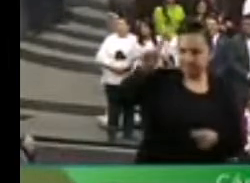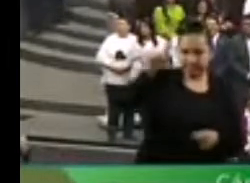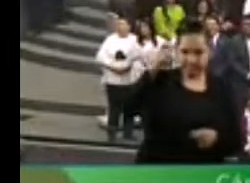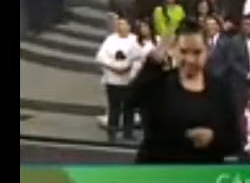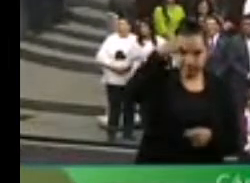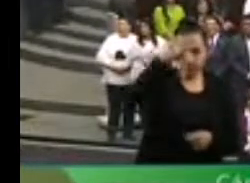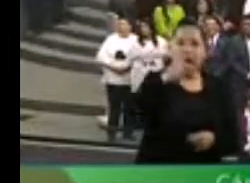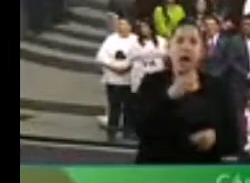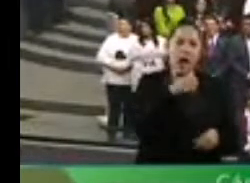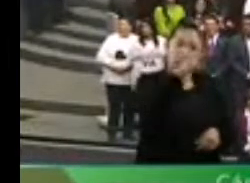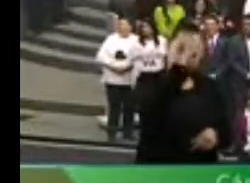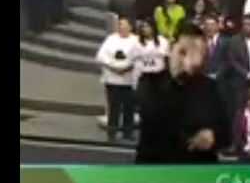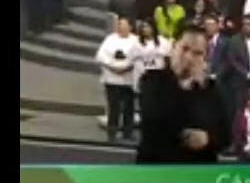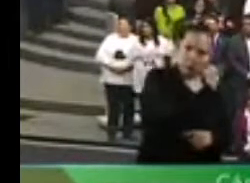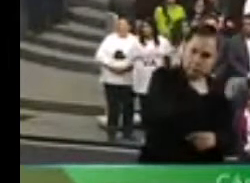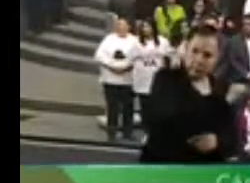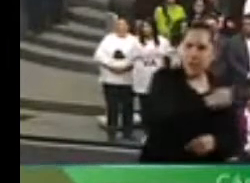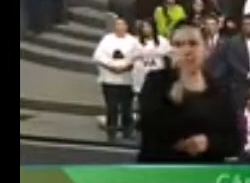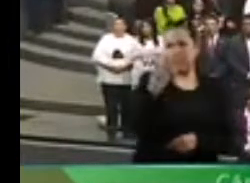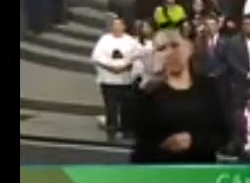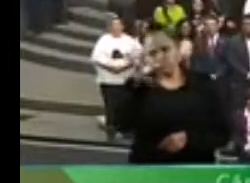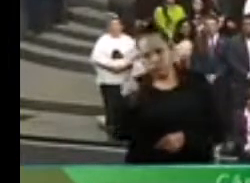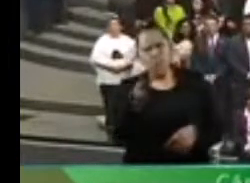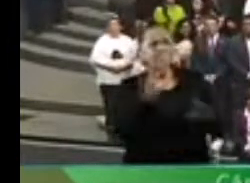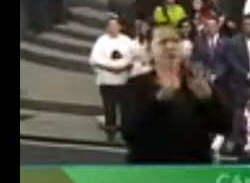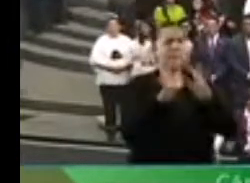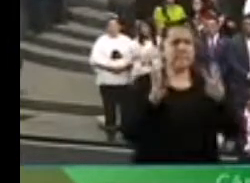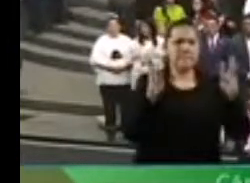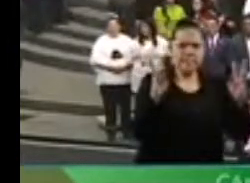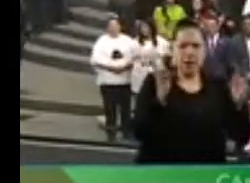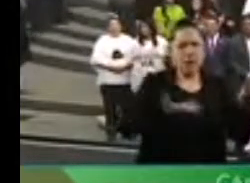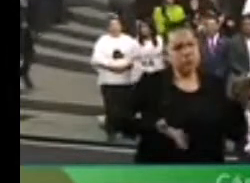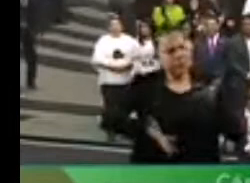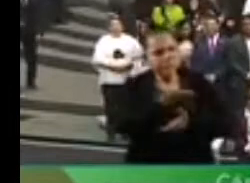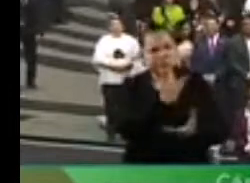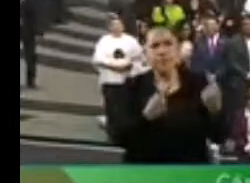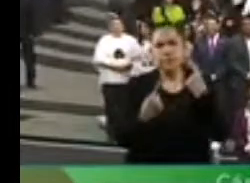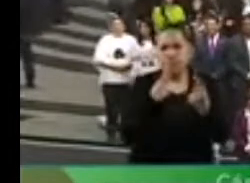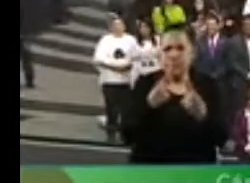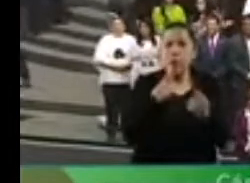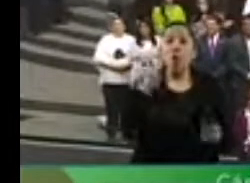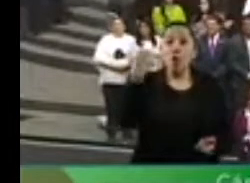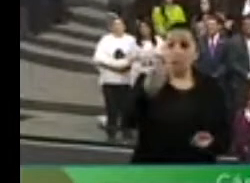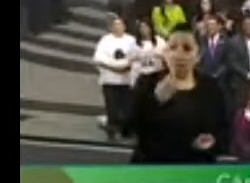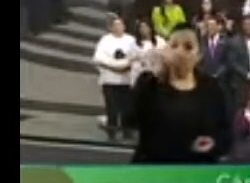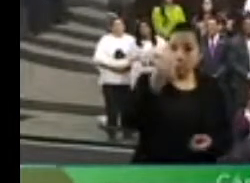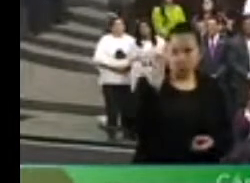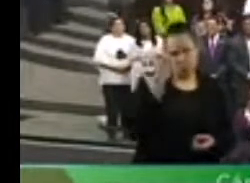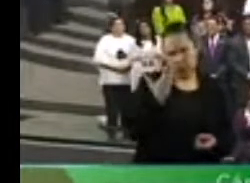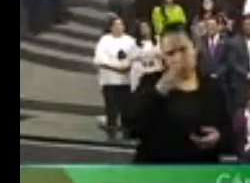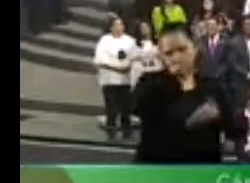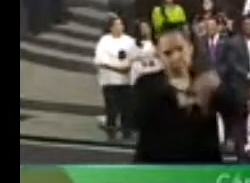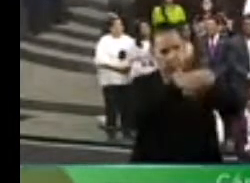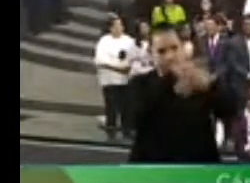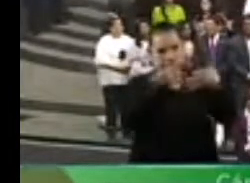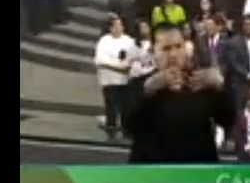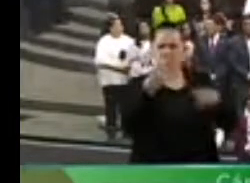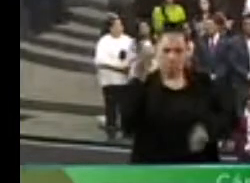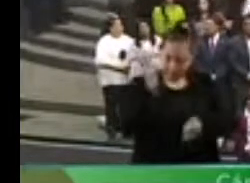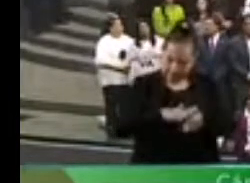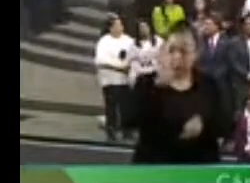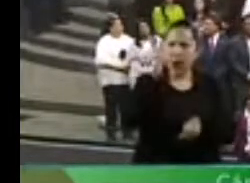de Coordinación Política. Hicimos el doble de foros que se habían originalmente planteado. Desde septiembre